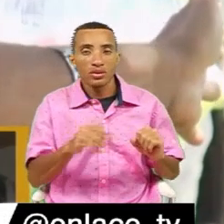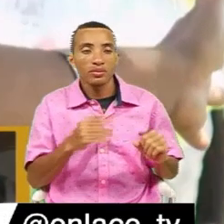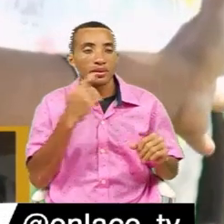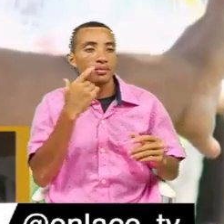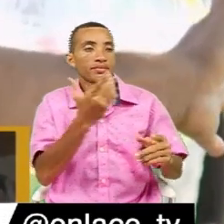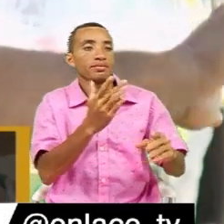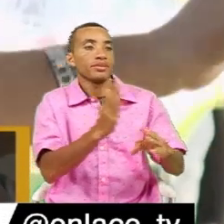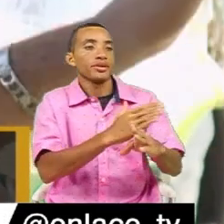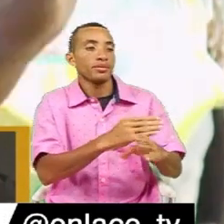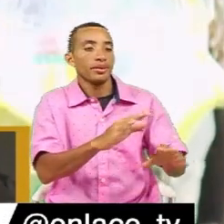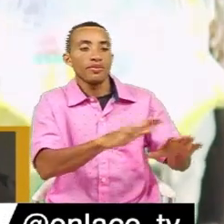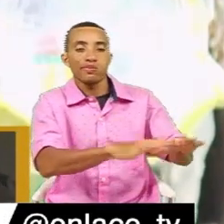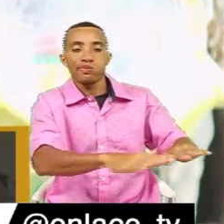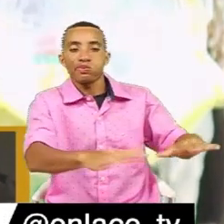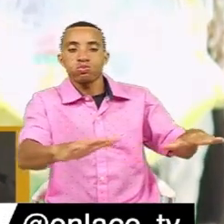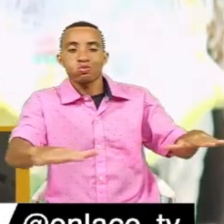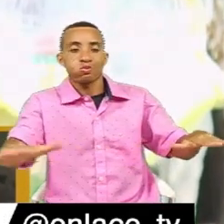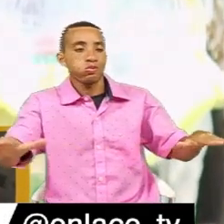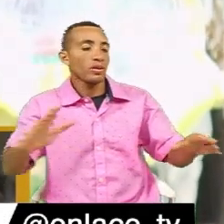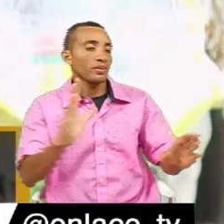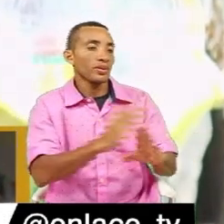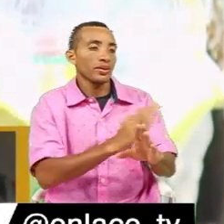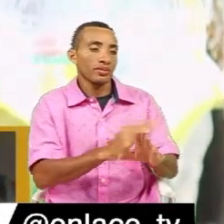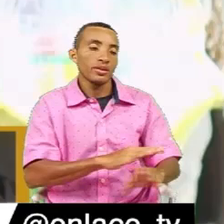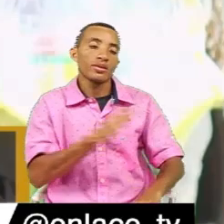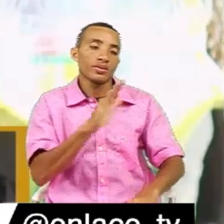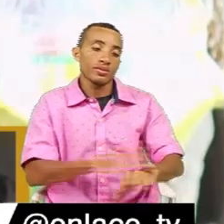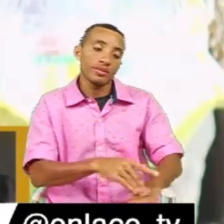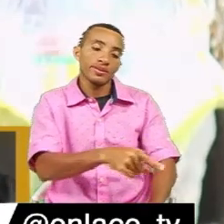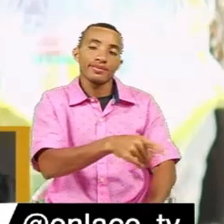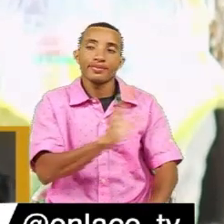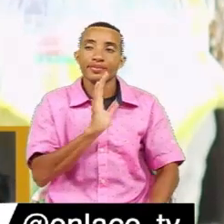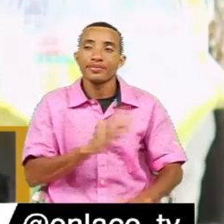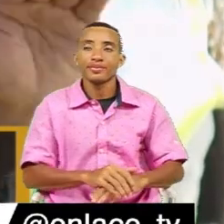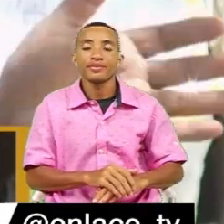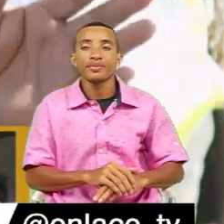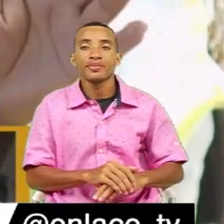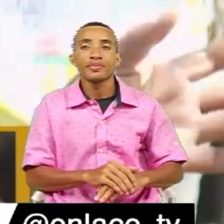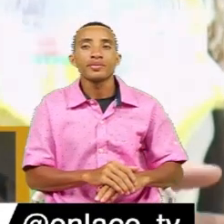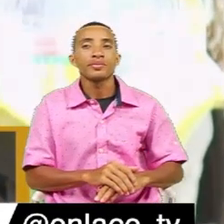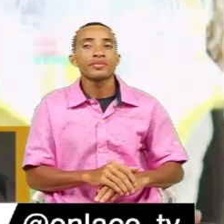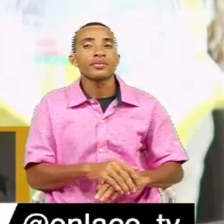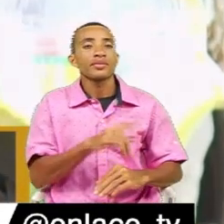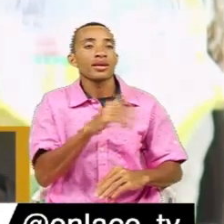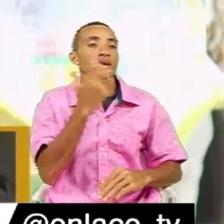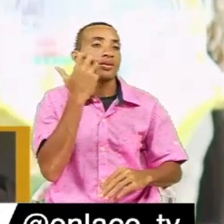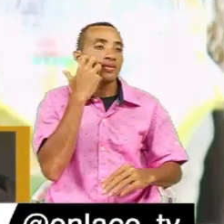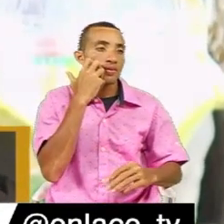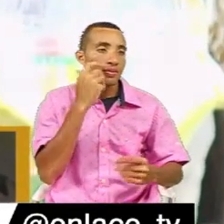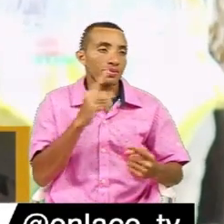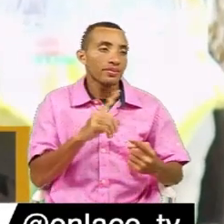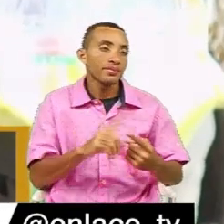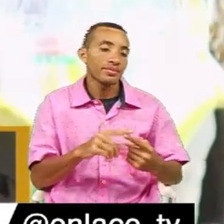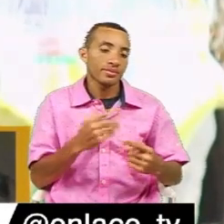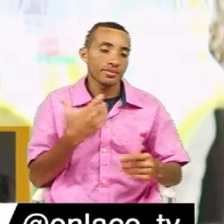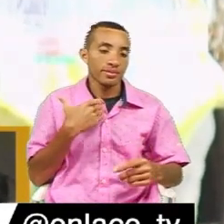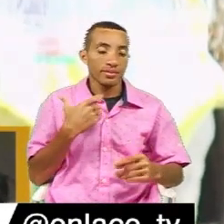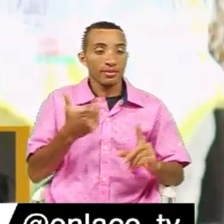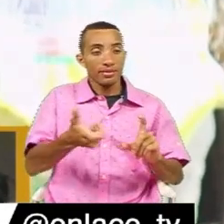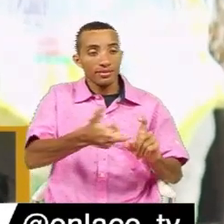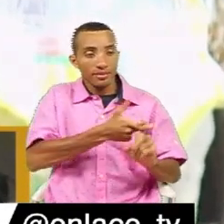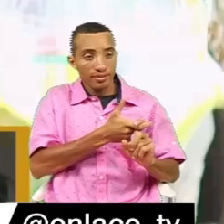ahí y estamos diciendo que es por eso, ¿ya? Entre esas enfermas está la mujer mía que anda mala, con eso